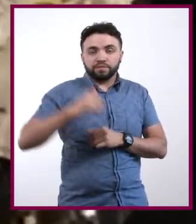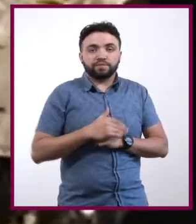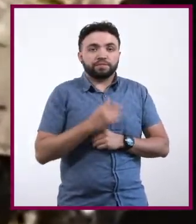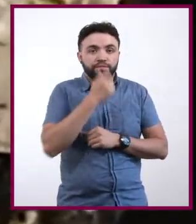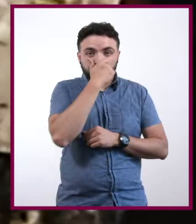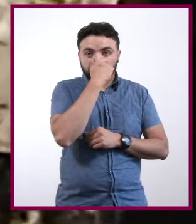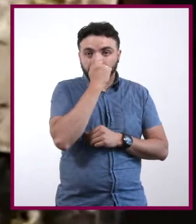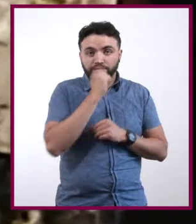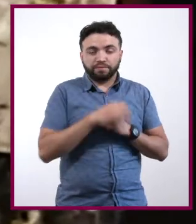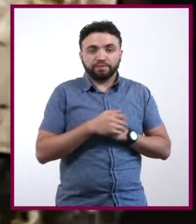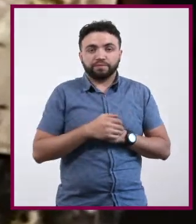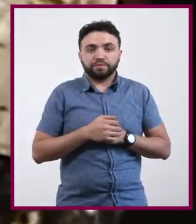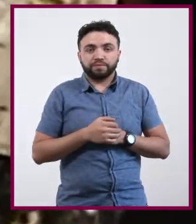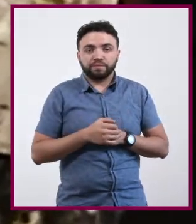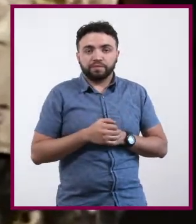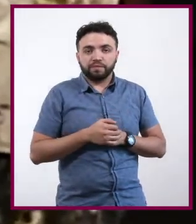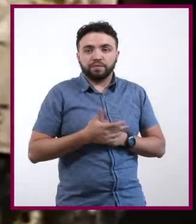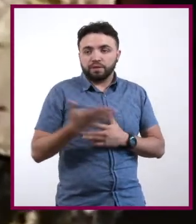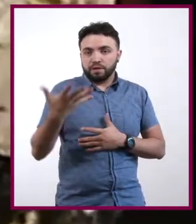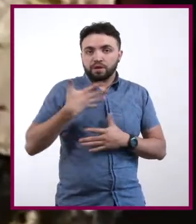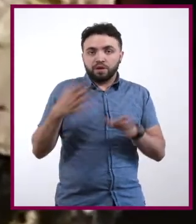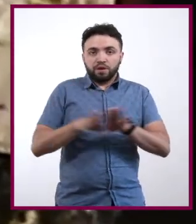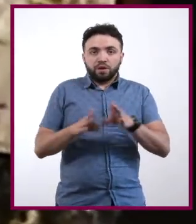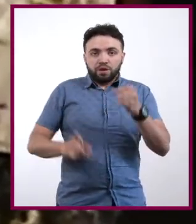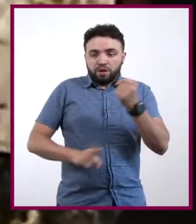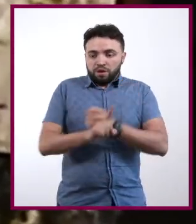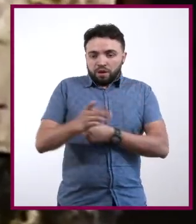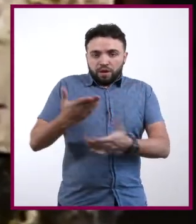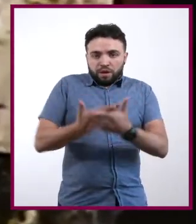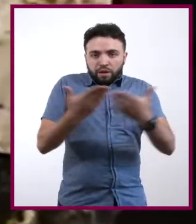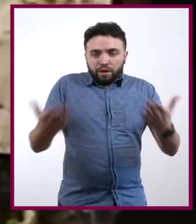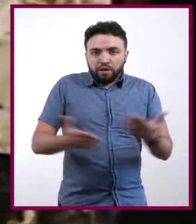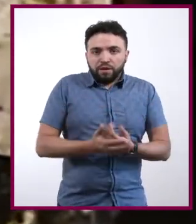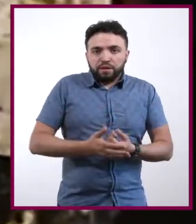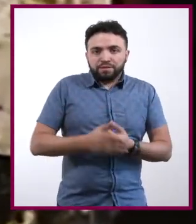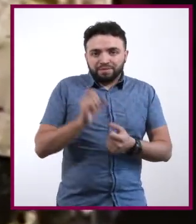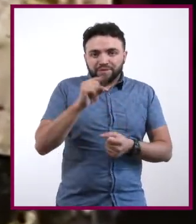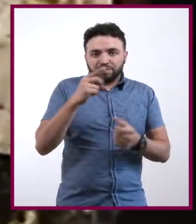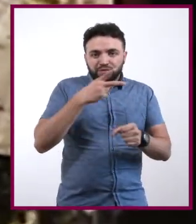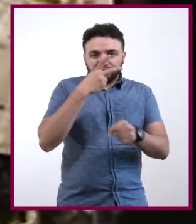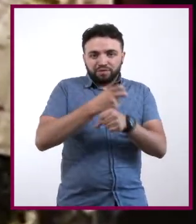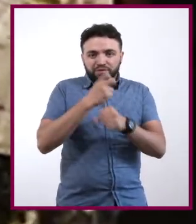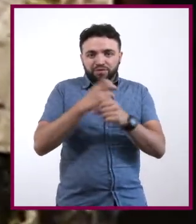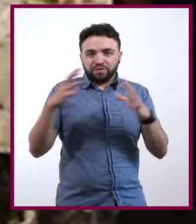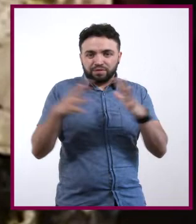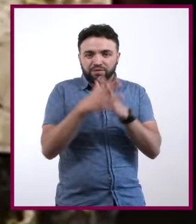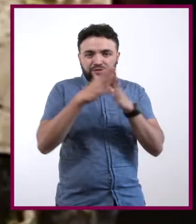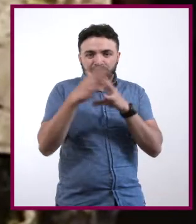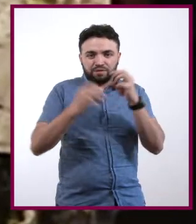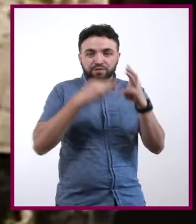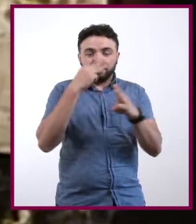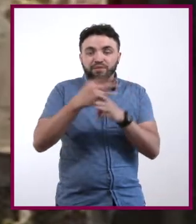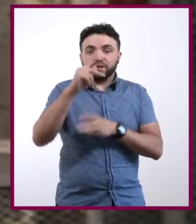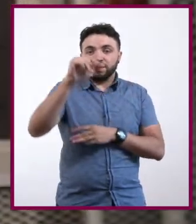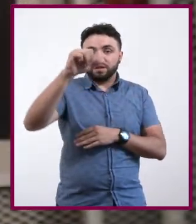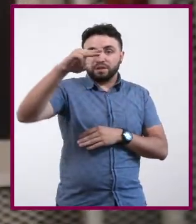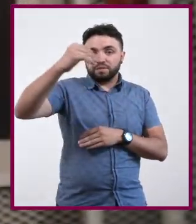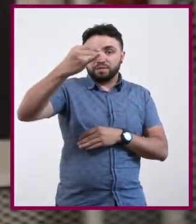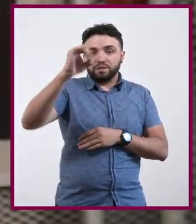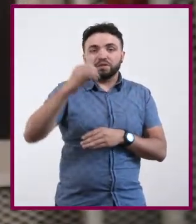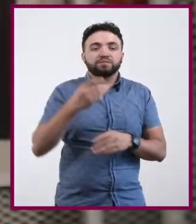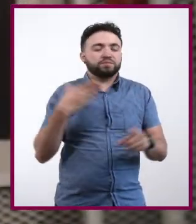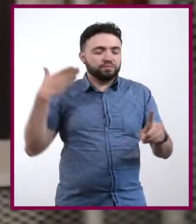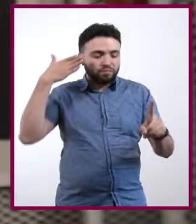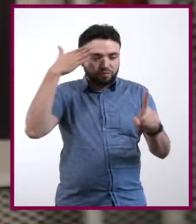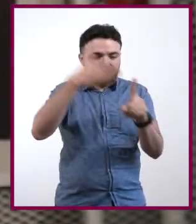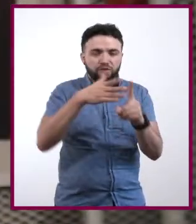simbólica referencia la problemática del momento, en la de la Segunda Guerra Mundial. Tamayo la centra en el hombre. Tamayo es el